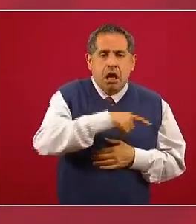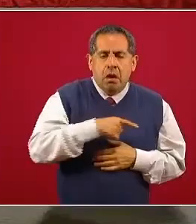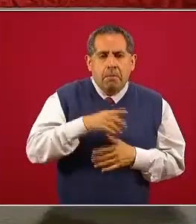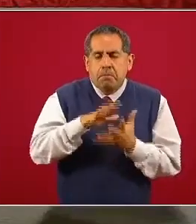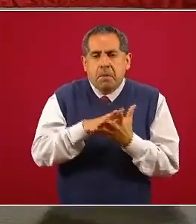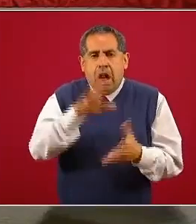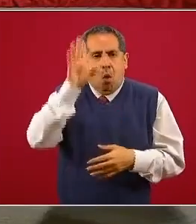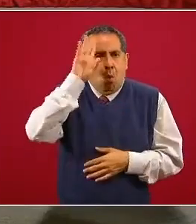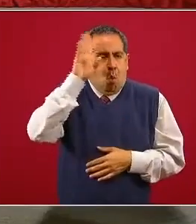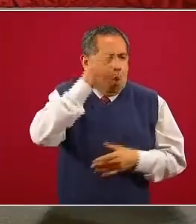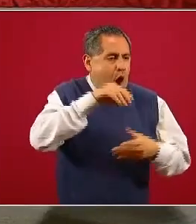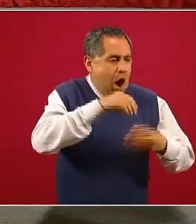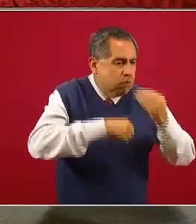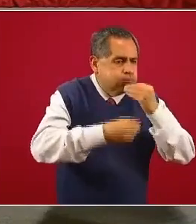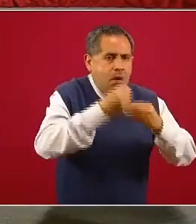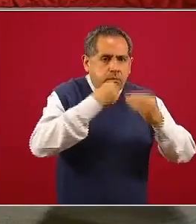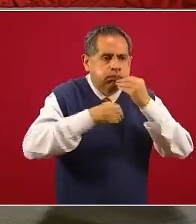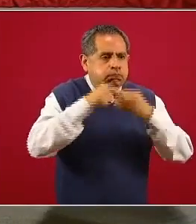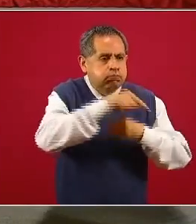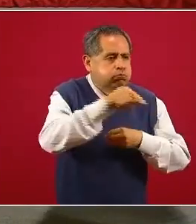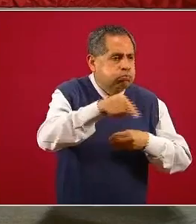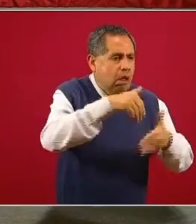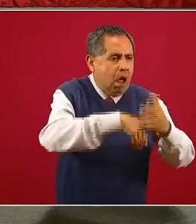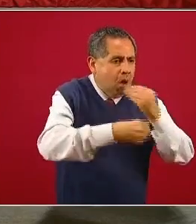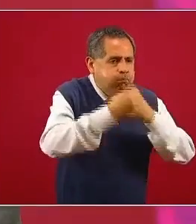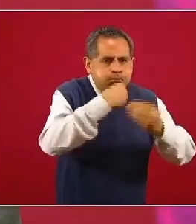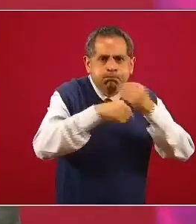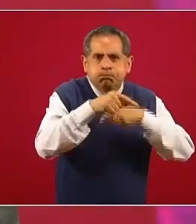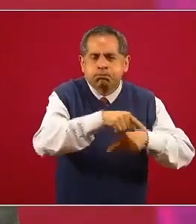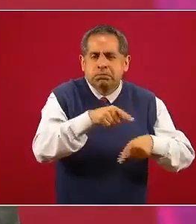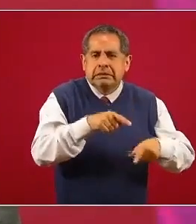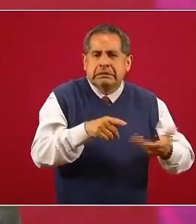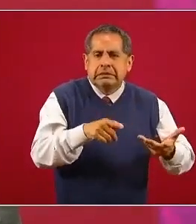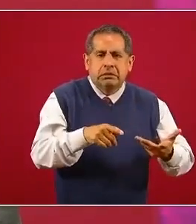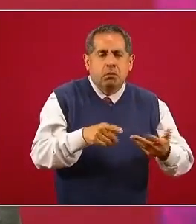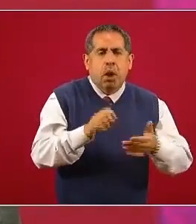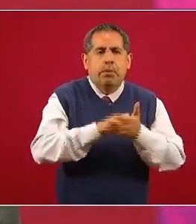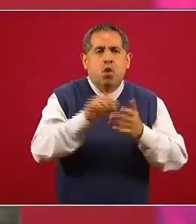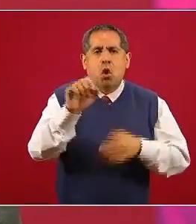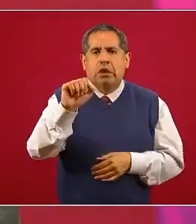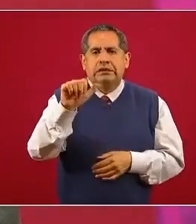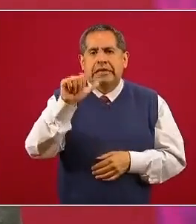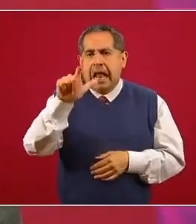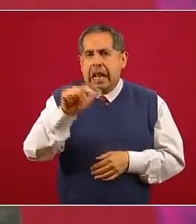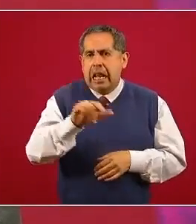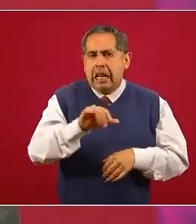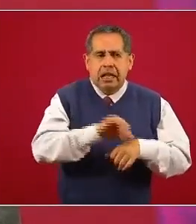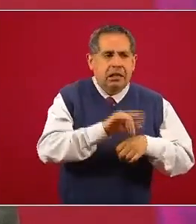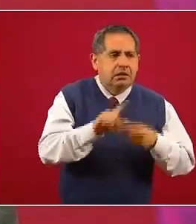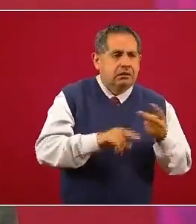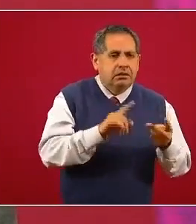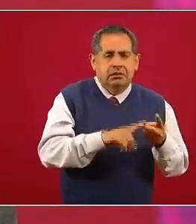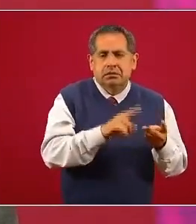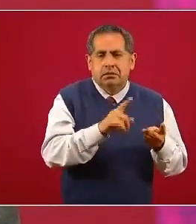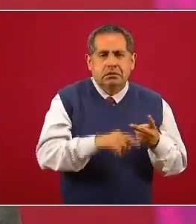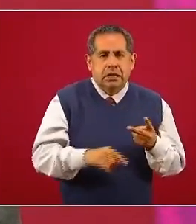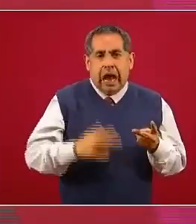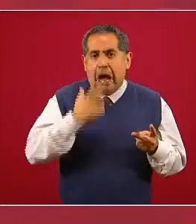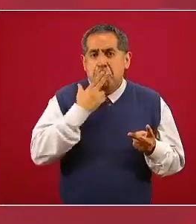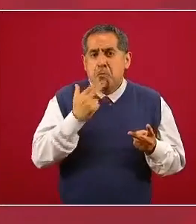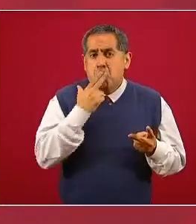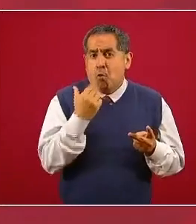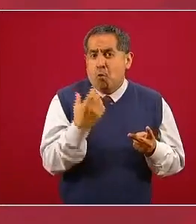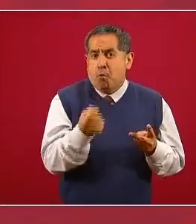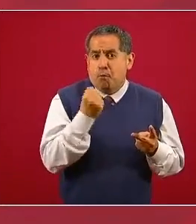excesivo de ciertos componentes de los alimentos, sales o sal, el cloruro de sodio,